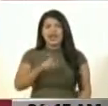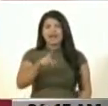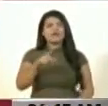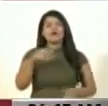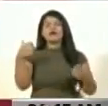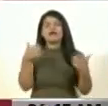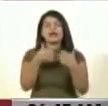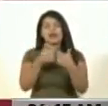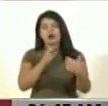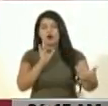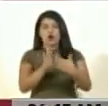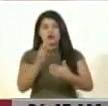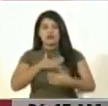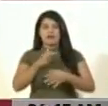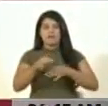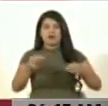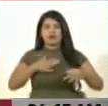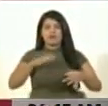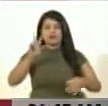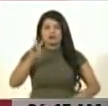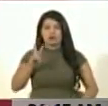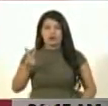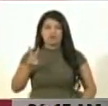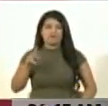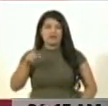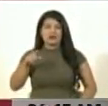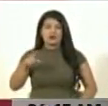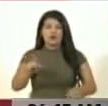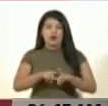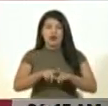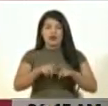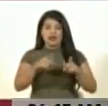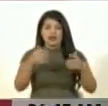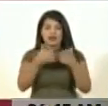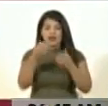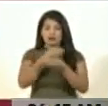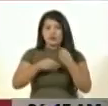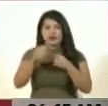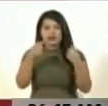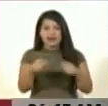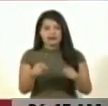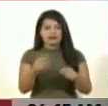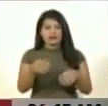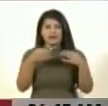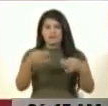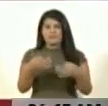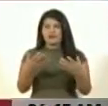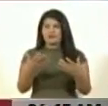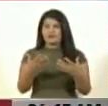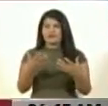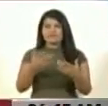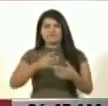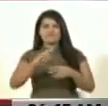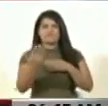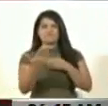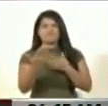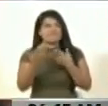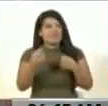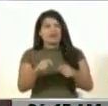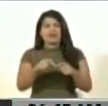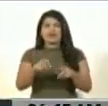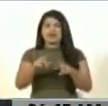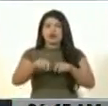signo monetario como parte de esa guerra económica destinada pues a erosionar la legalidad, a